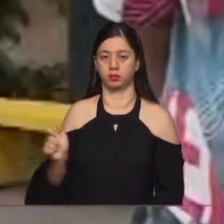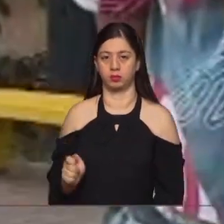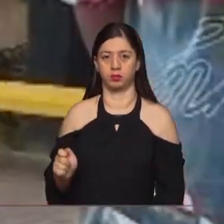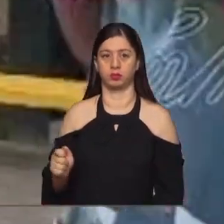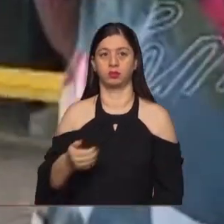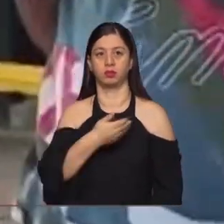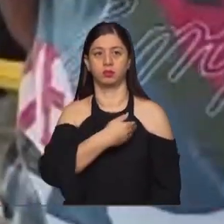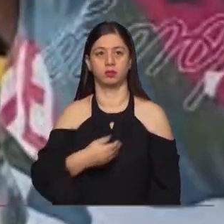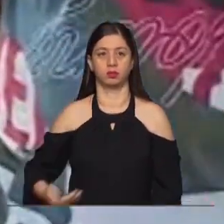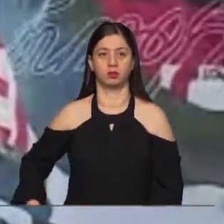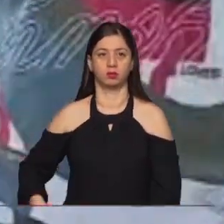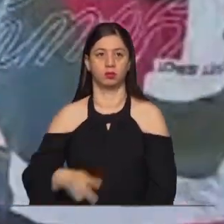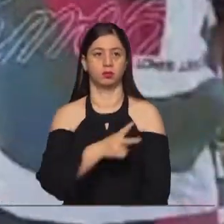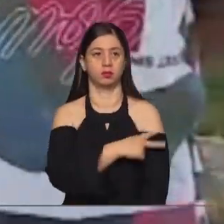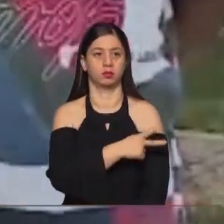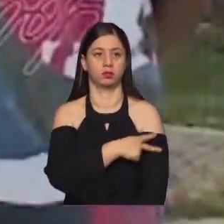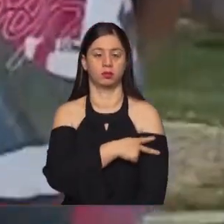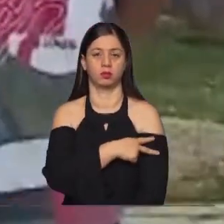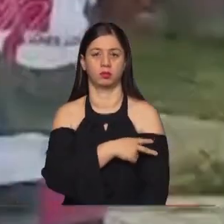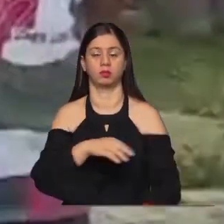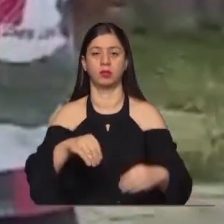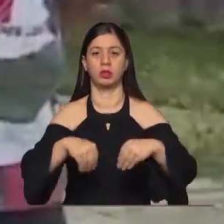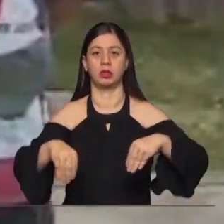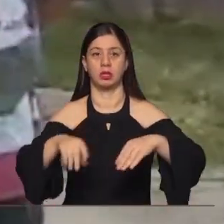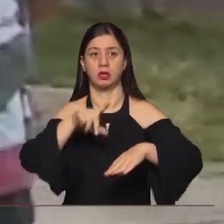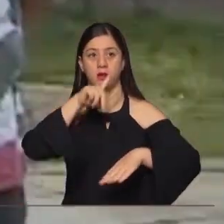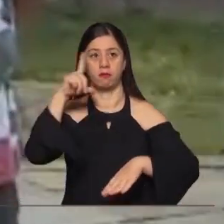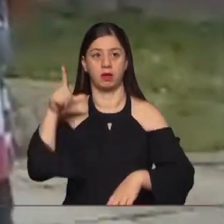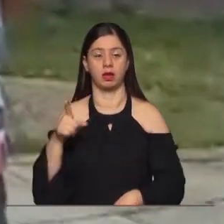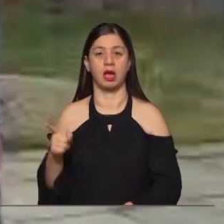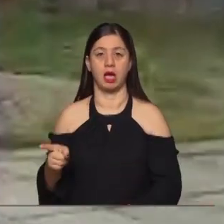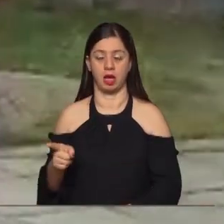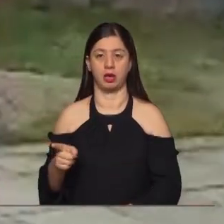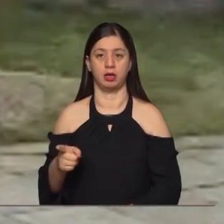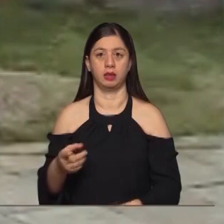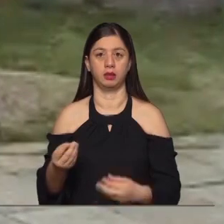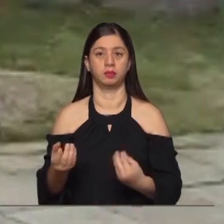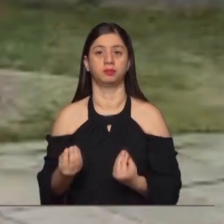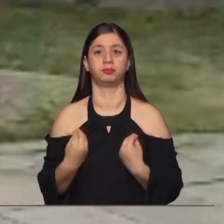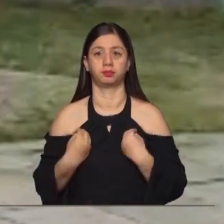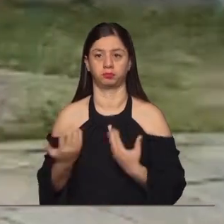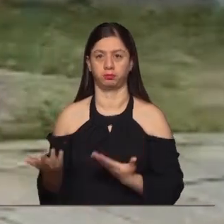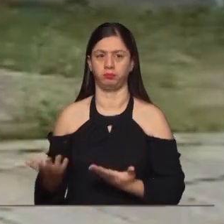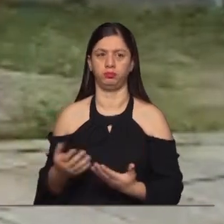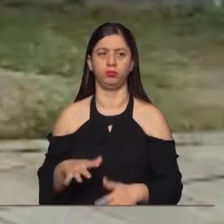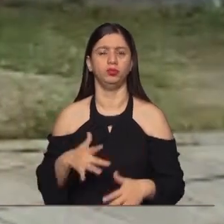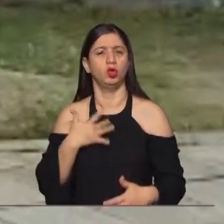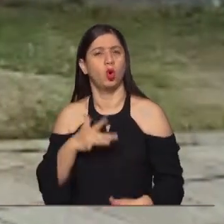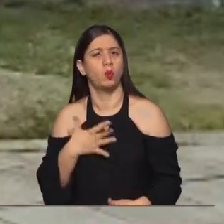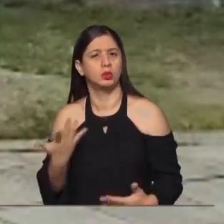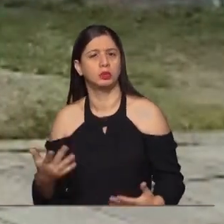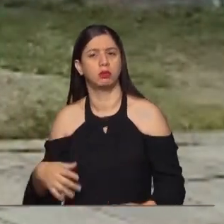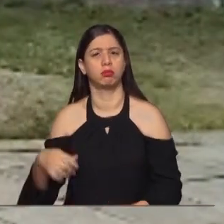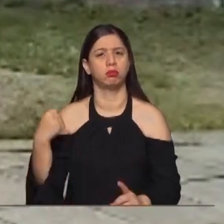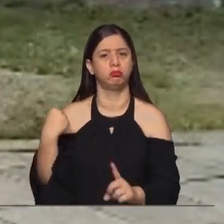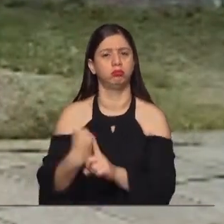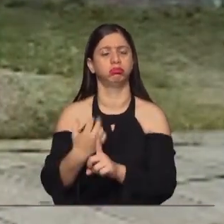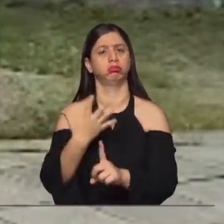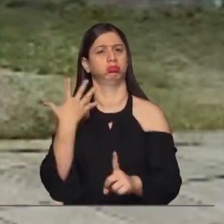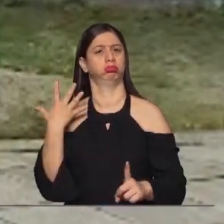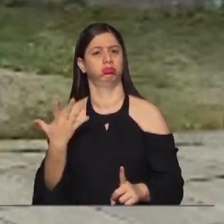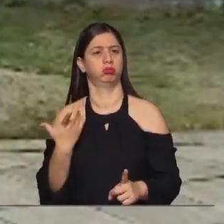de Acción Comunal de Tierra Blanca, el sector donde nos ubicamos en este momento. ¿De qué manera es que les está impactando eso los